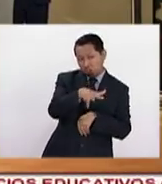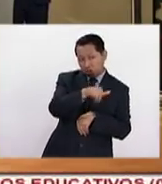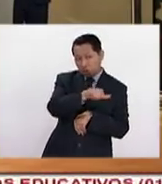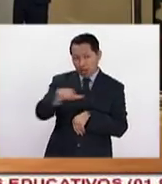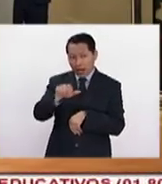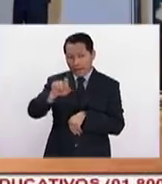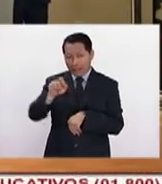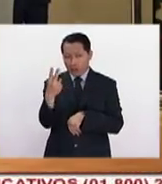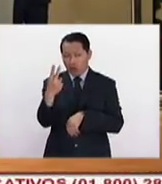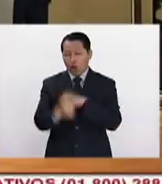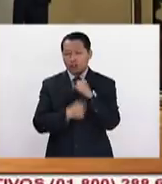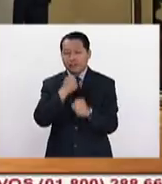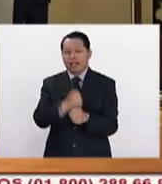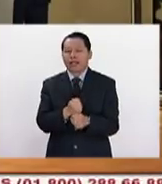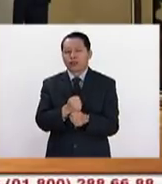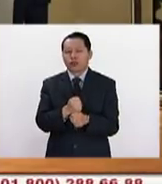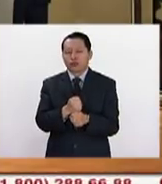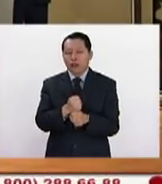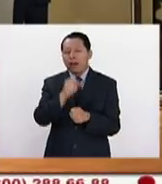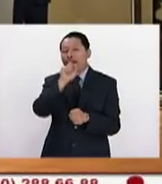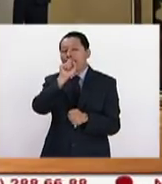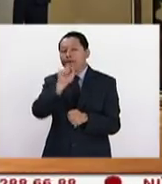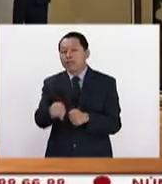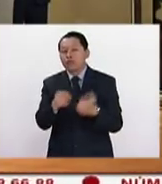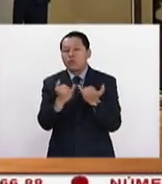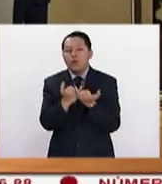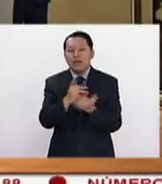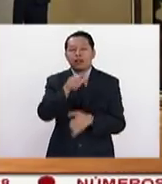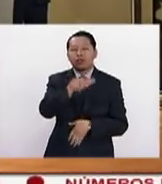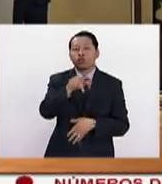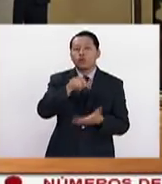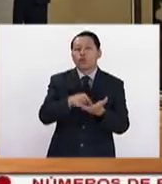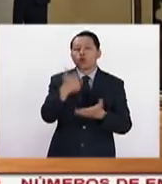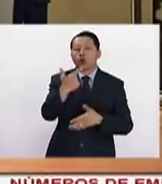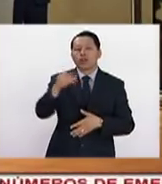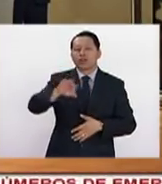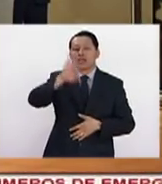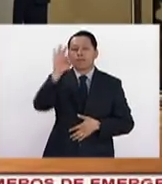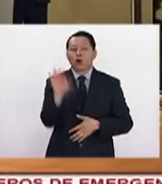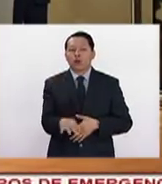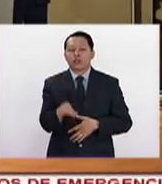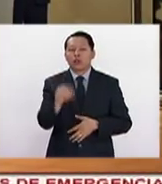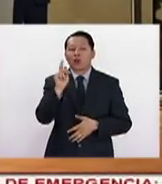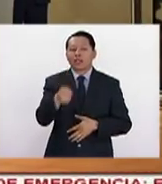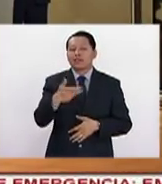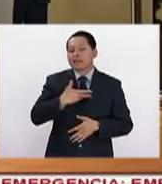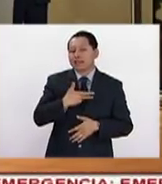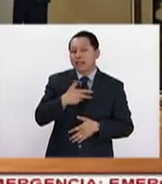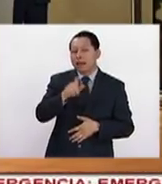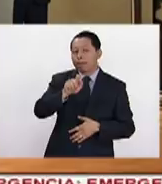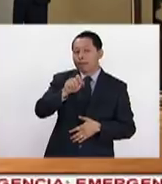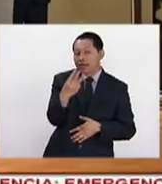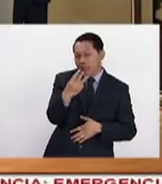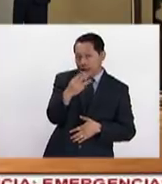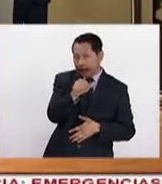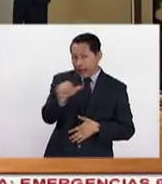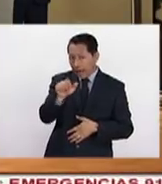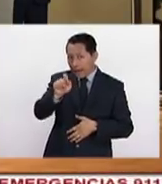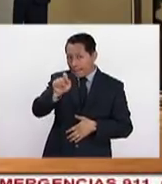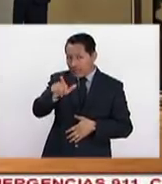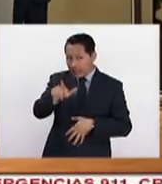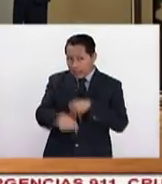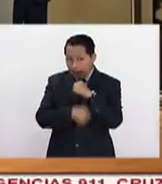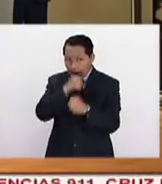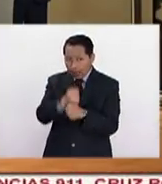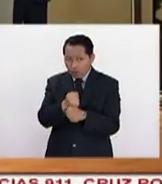a 22 años. Adicionalmente, el 18.7% tiene entre 23 y 27 años